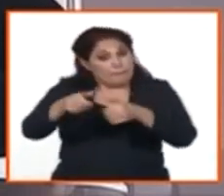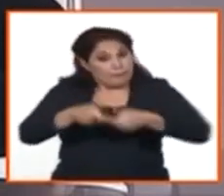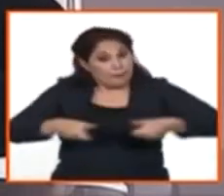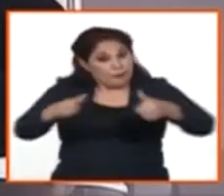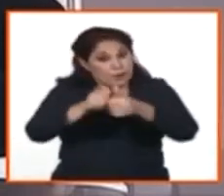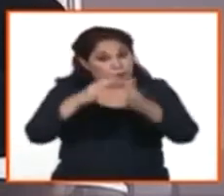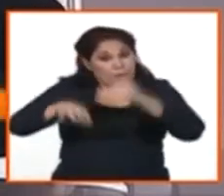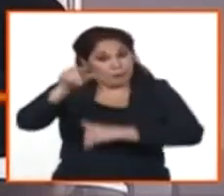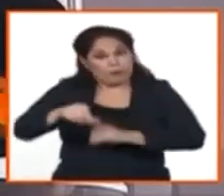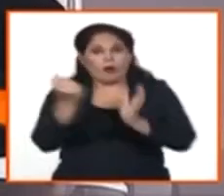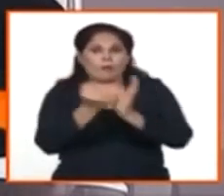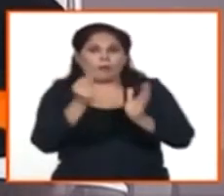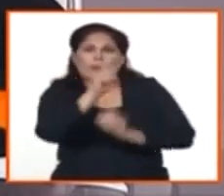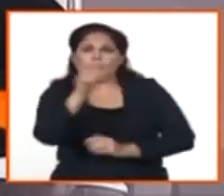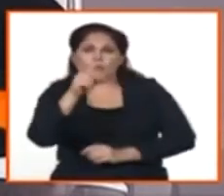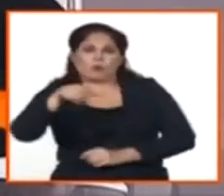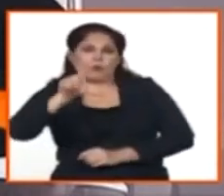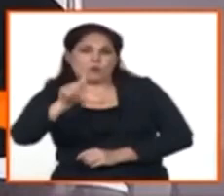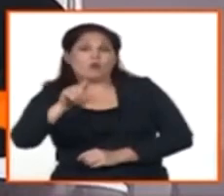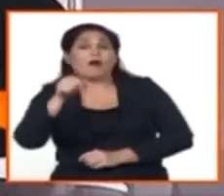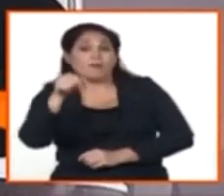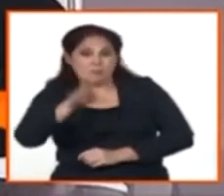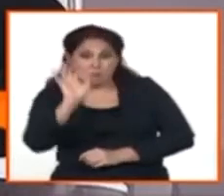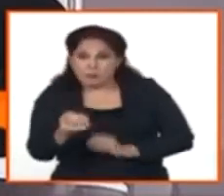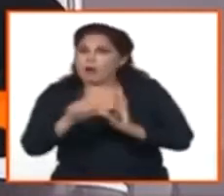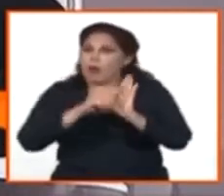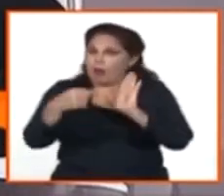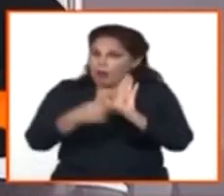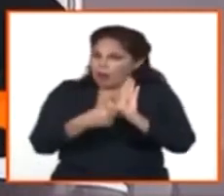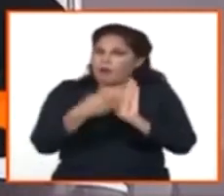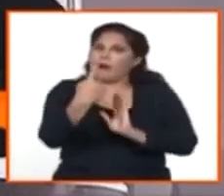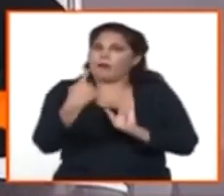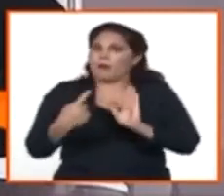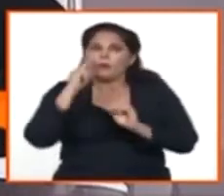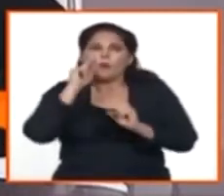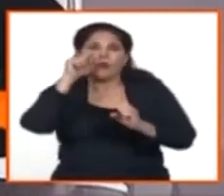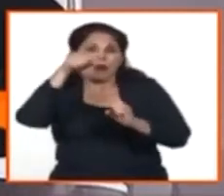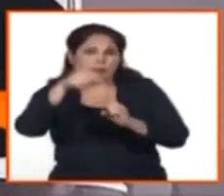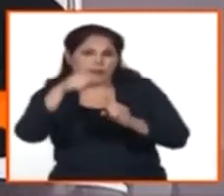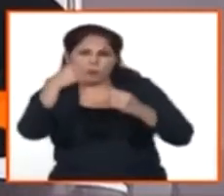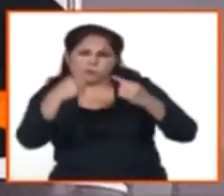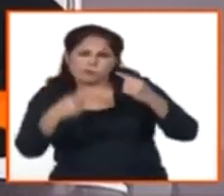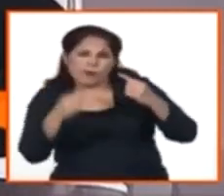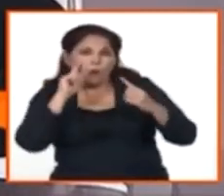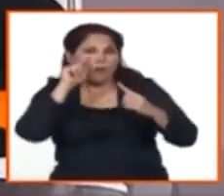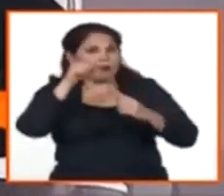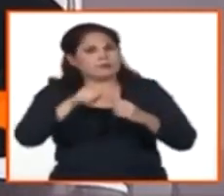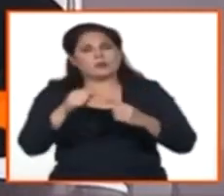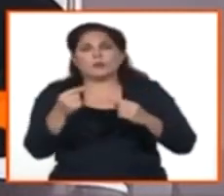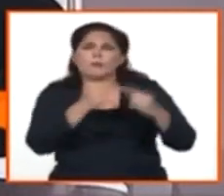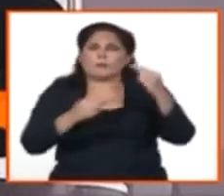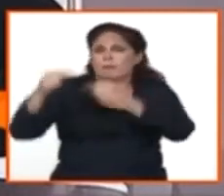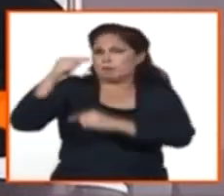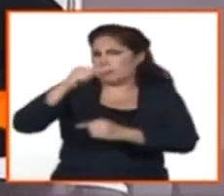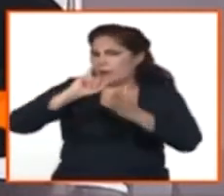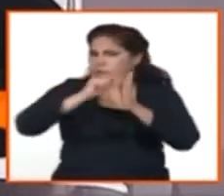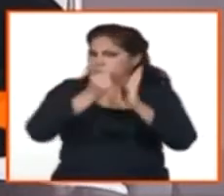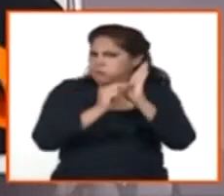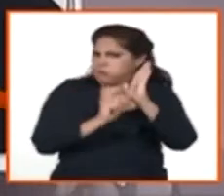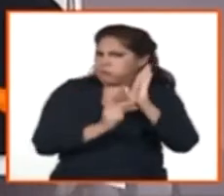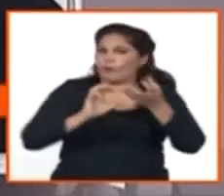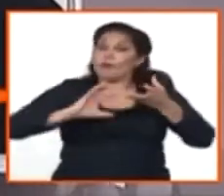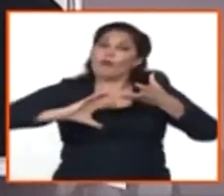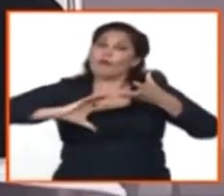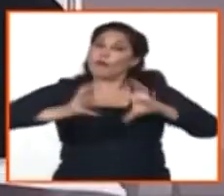de 2020 y que esta ley viene a desarrollar cada uno de sus objetivos, principios, valores, componentes, temas